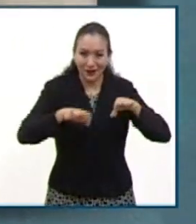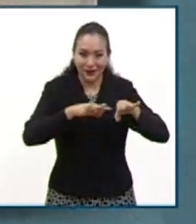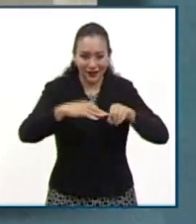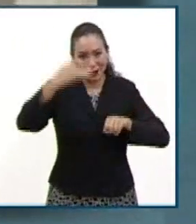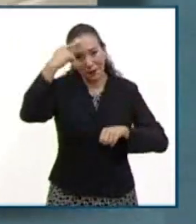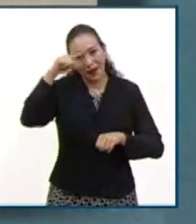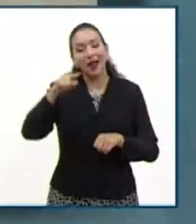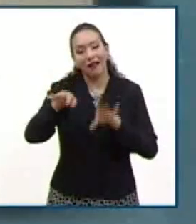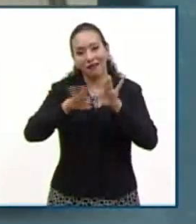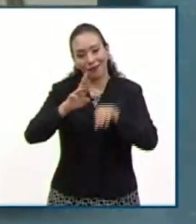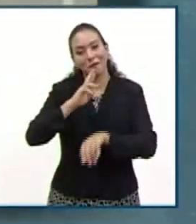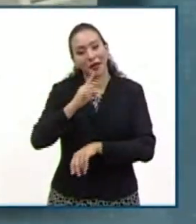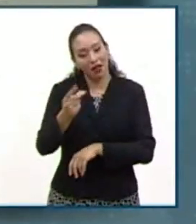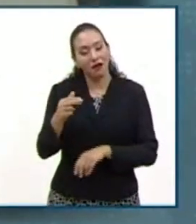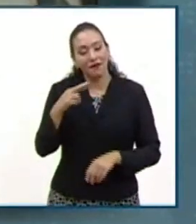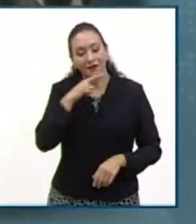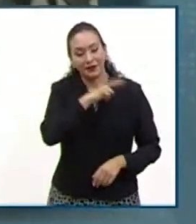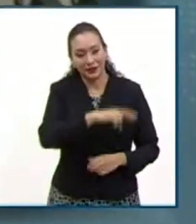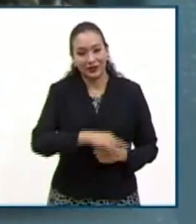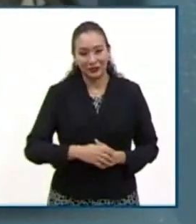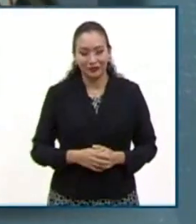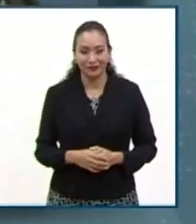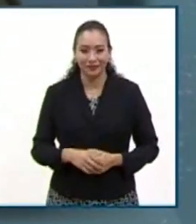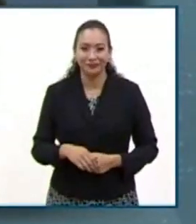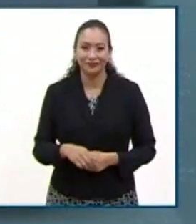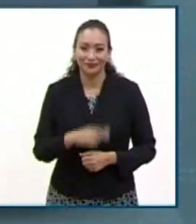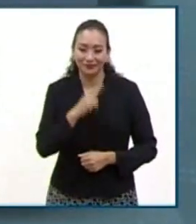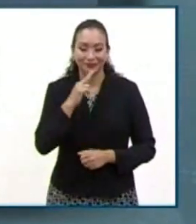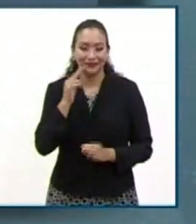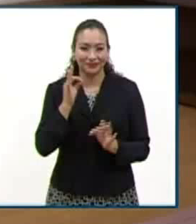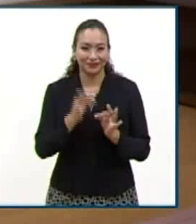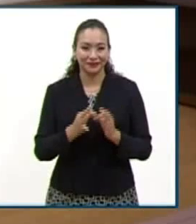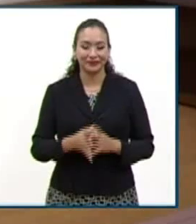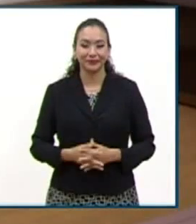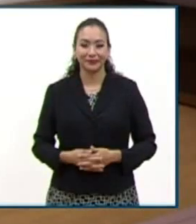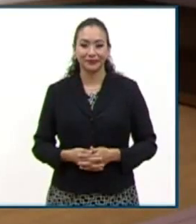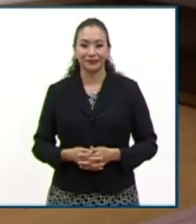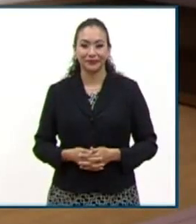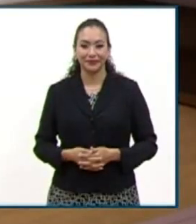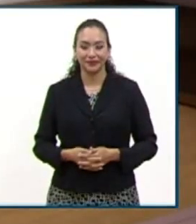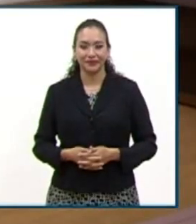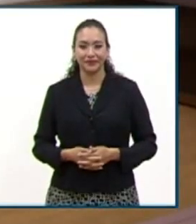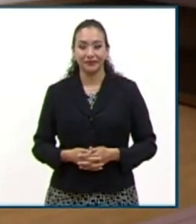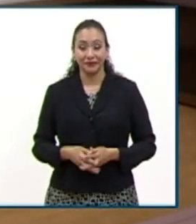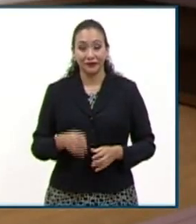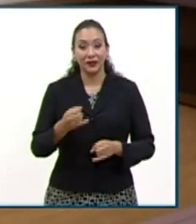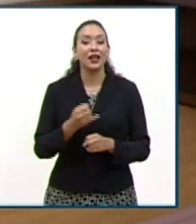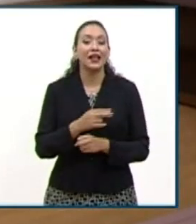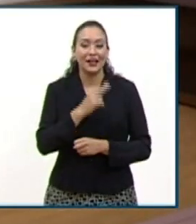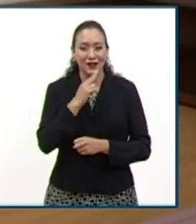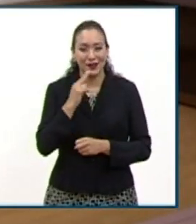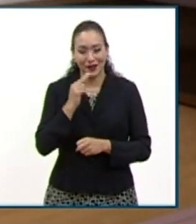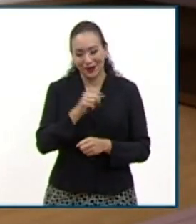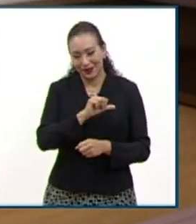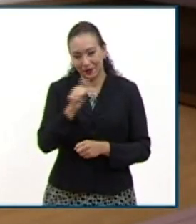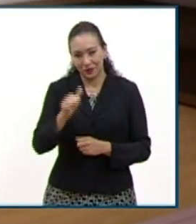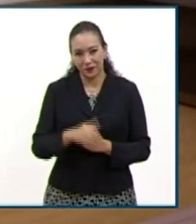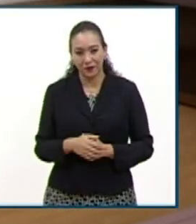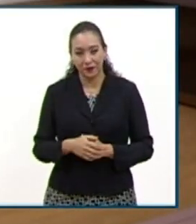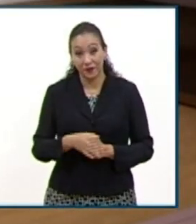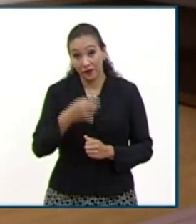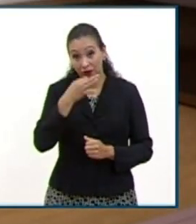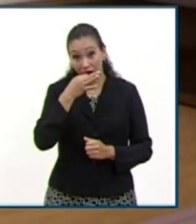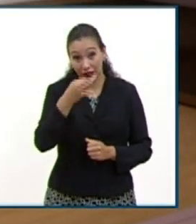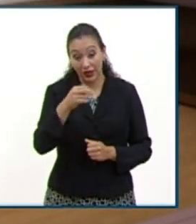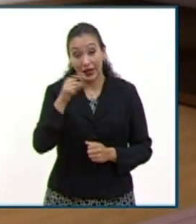instalaciones. Para el canal del Poder Judicial de la Federación, Jesús Daza. Y en otras noticias, le informo que la relatora